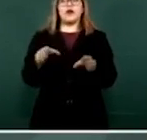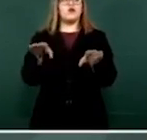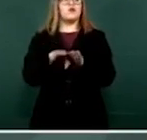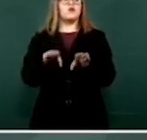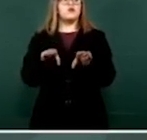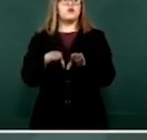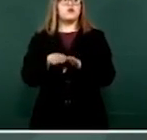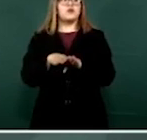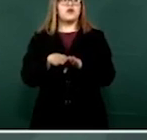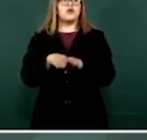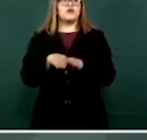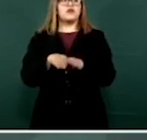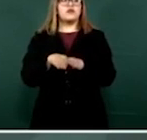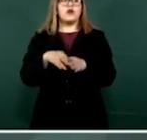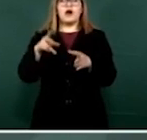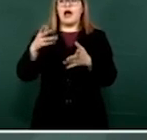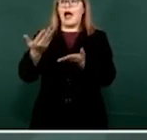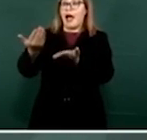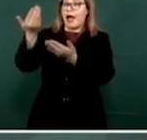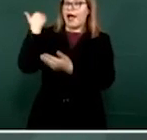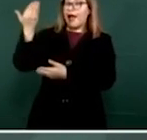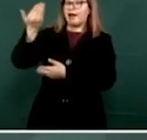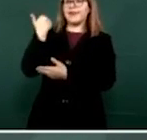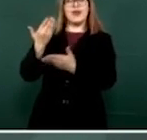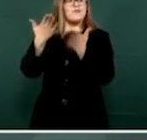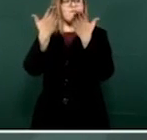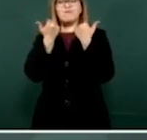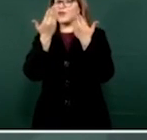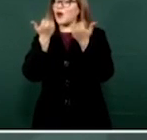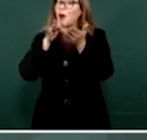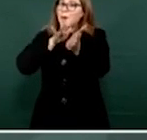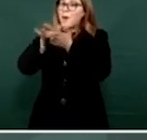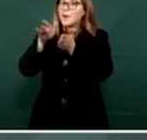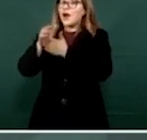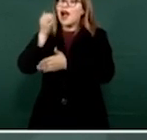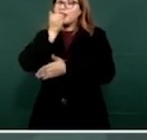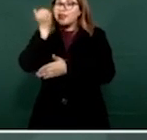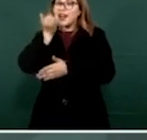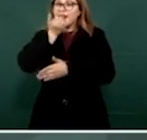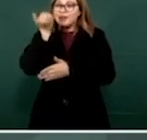Entonces, repito, no había apoyo en el caso de los cañeros. Ahora hay,